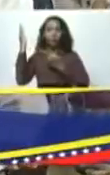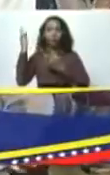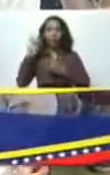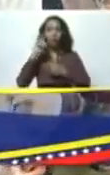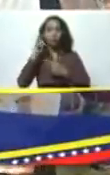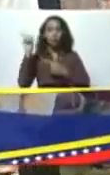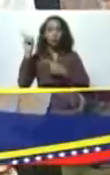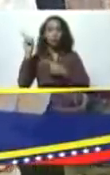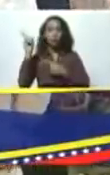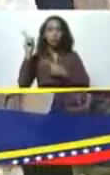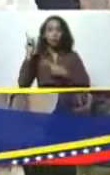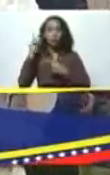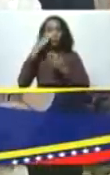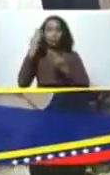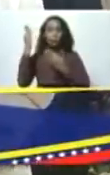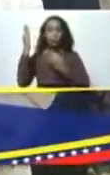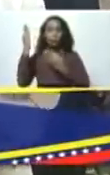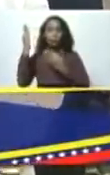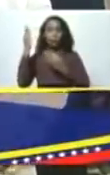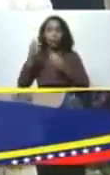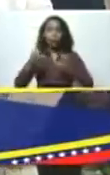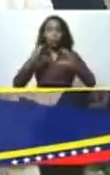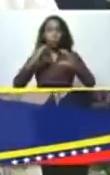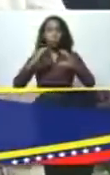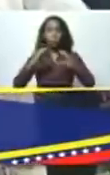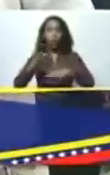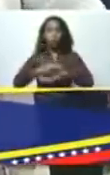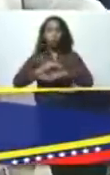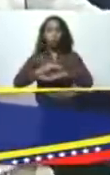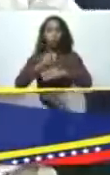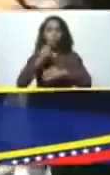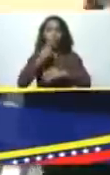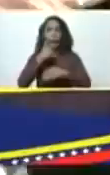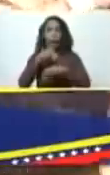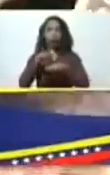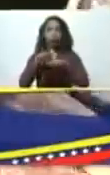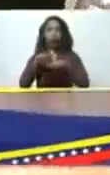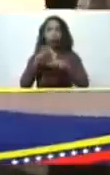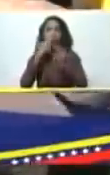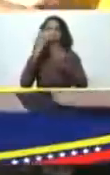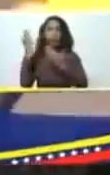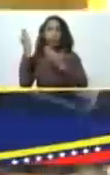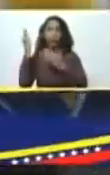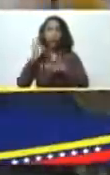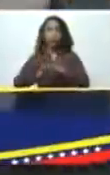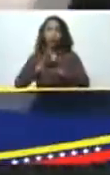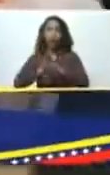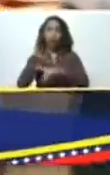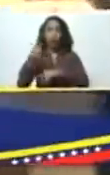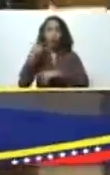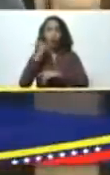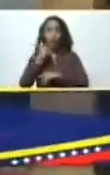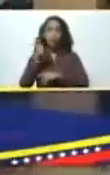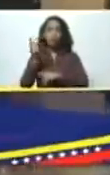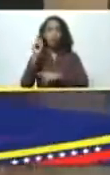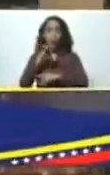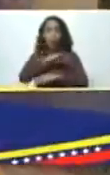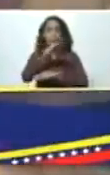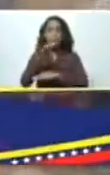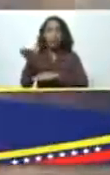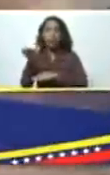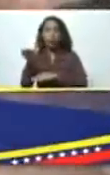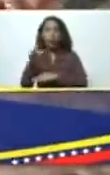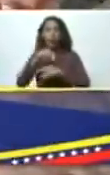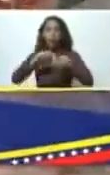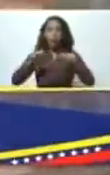dale paleta. Mira la paleta esta. Ah, una belleza. ¿Ah? Por eso tenemos un dicho que dice, del mar el mero y de